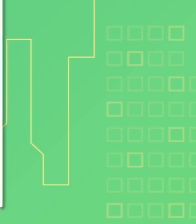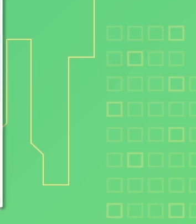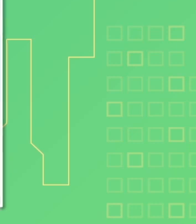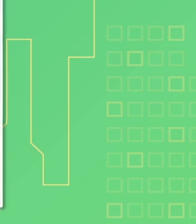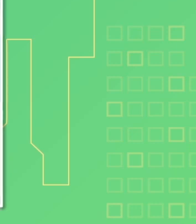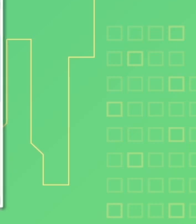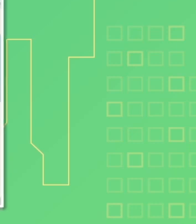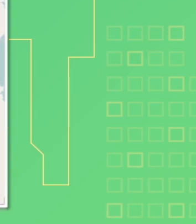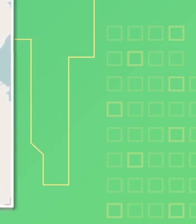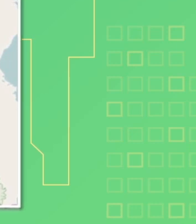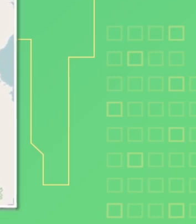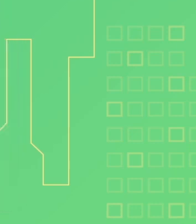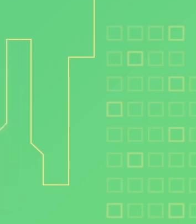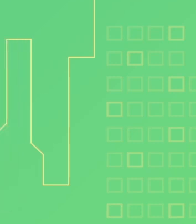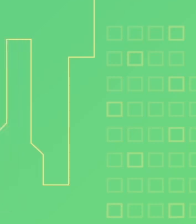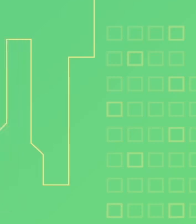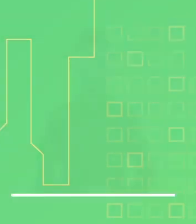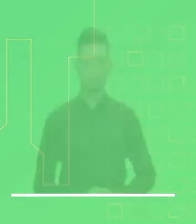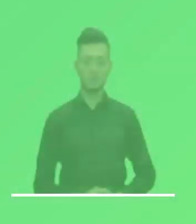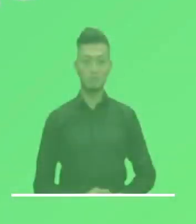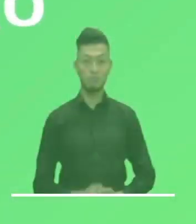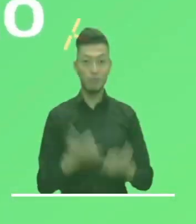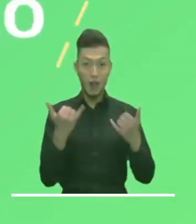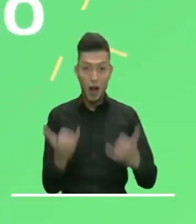y oleaje en el mar Caribe.